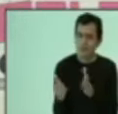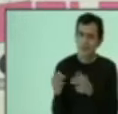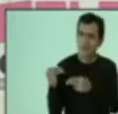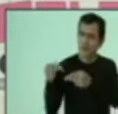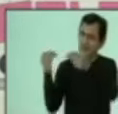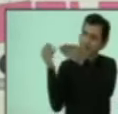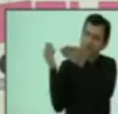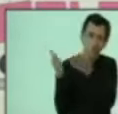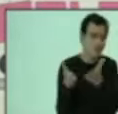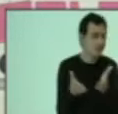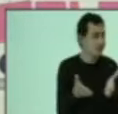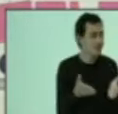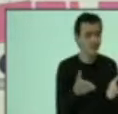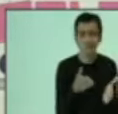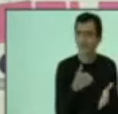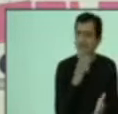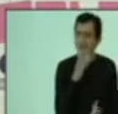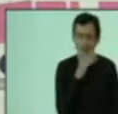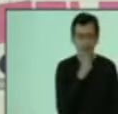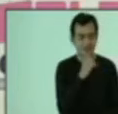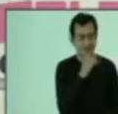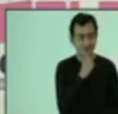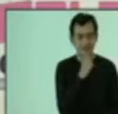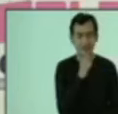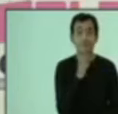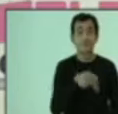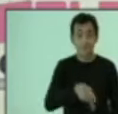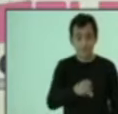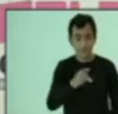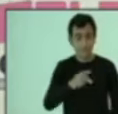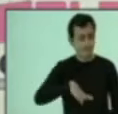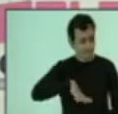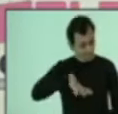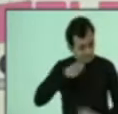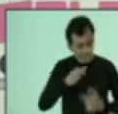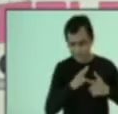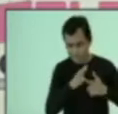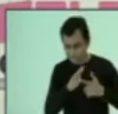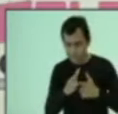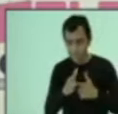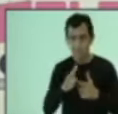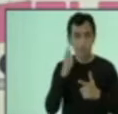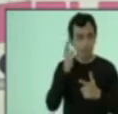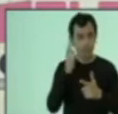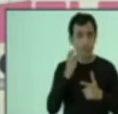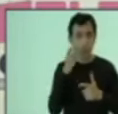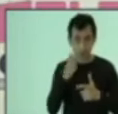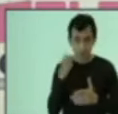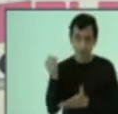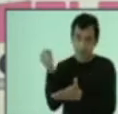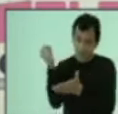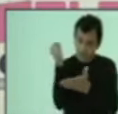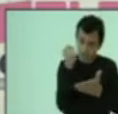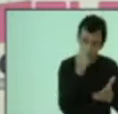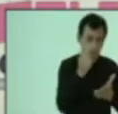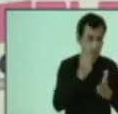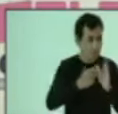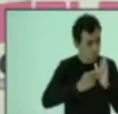inversión en nuestro municipio. Sin embargo, seguiremos pugnando para que esto se detone nuevamente y que